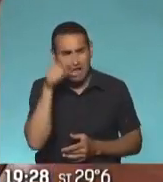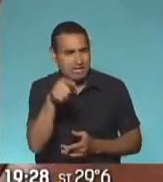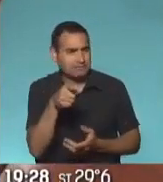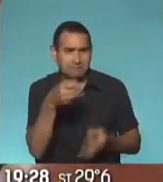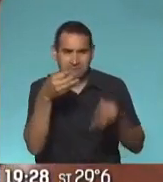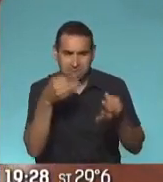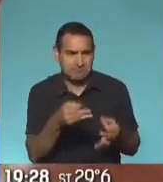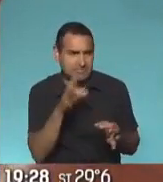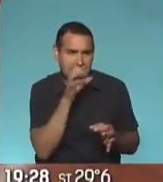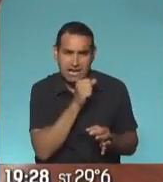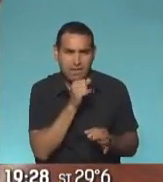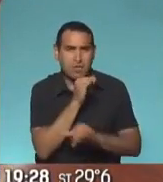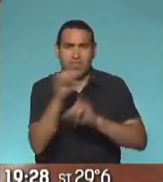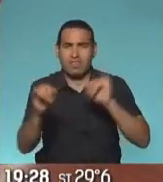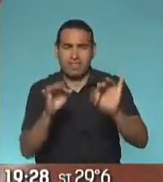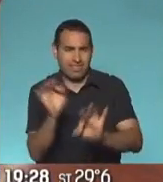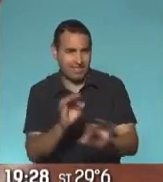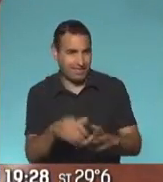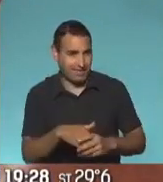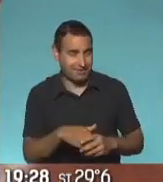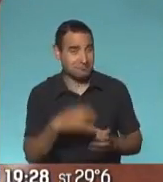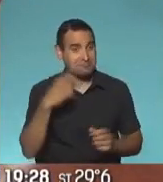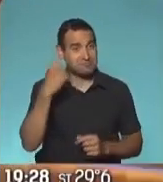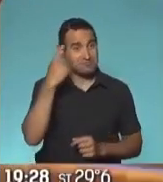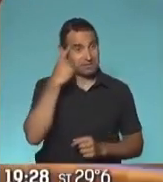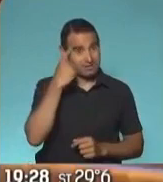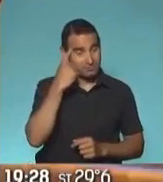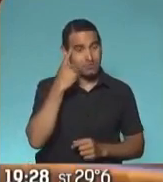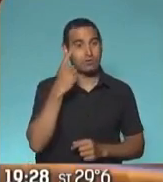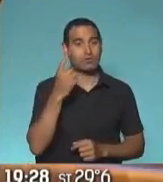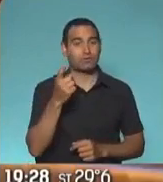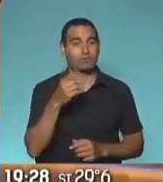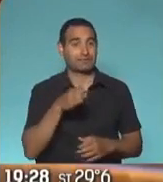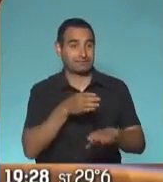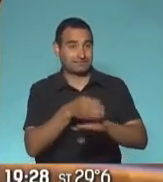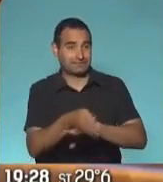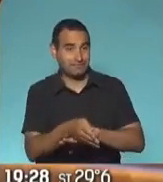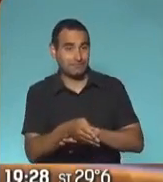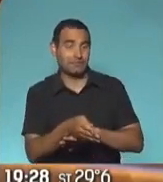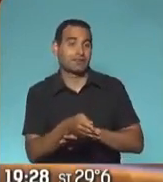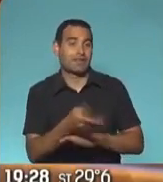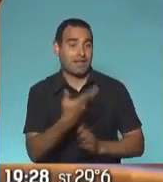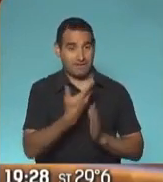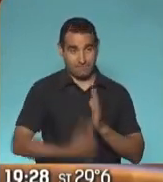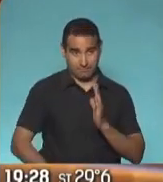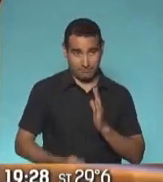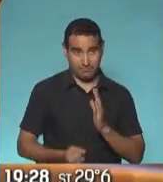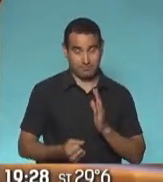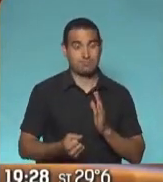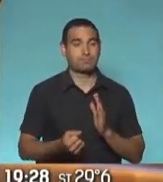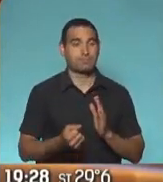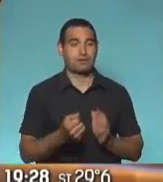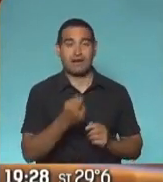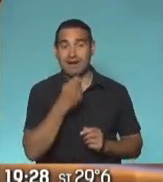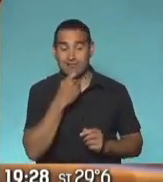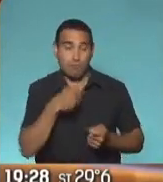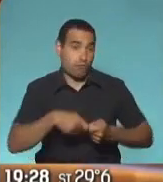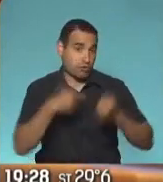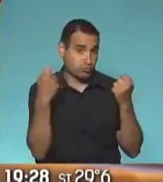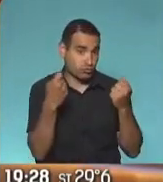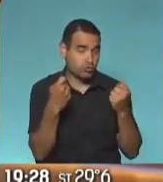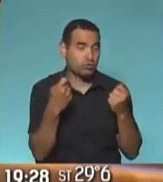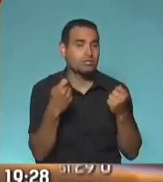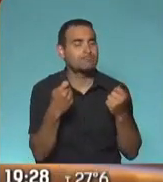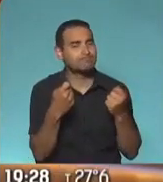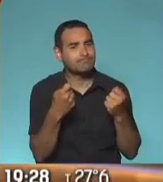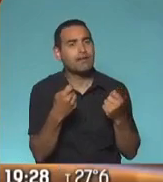porque también pensemos que el acceso a una ILE, a una interrupción legal del embarazo en casos de violación,